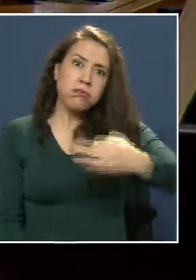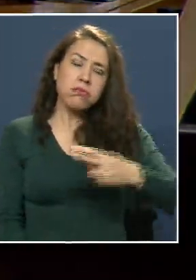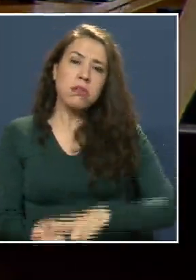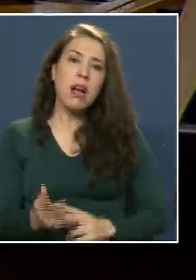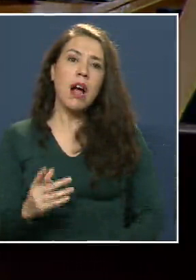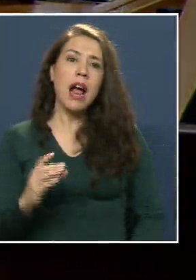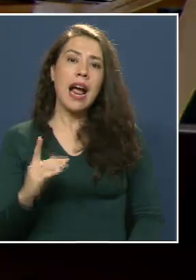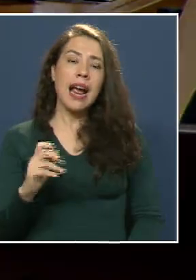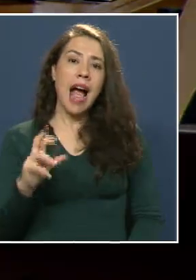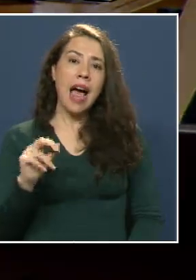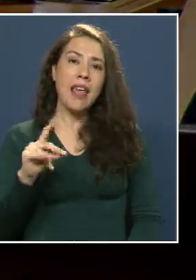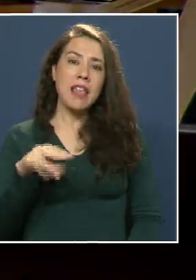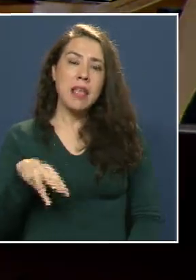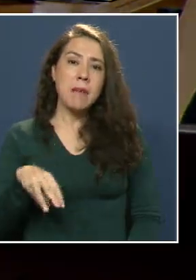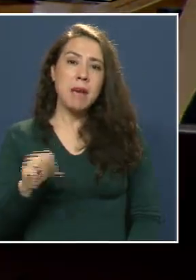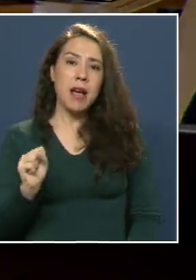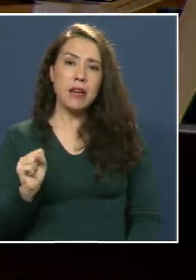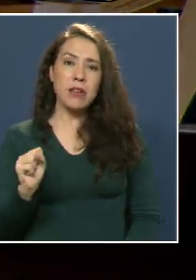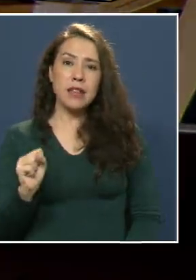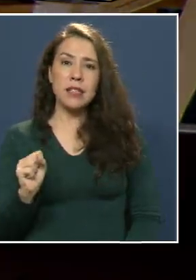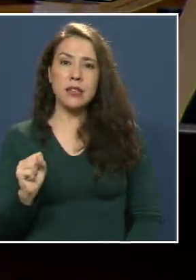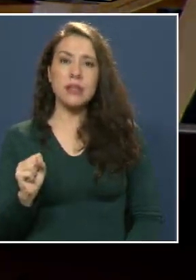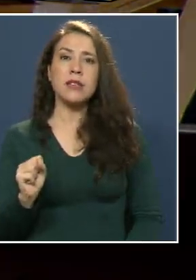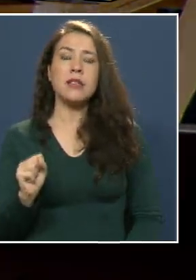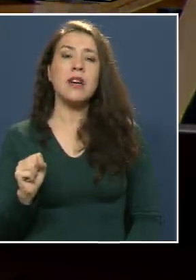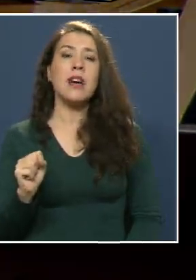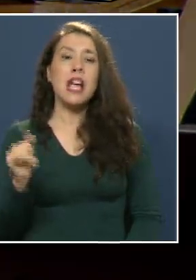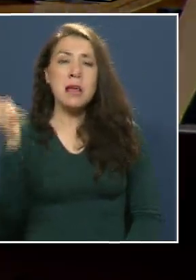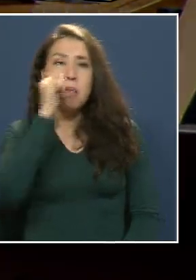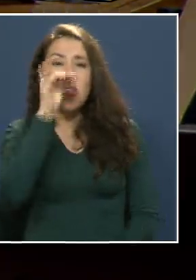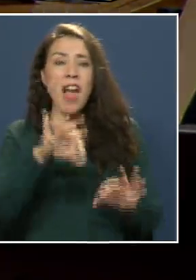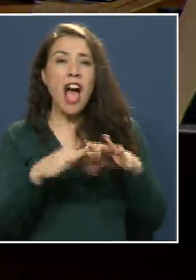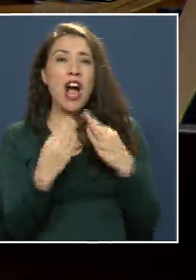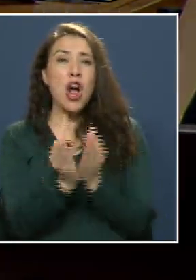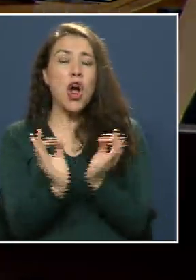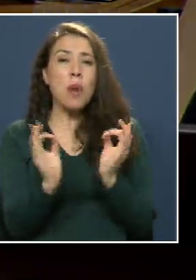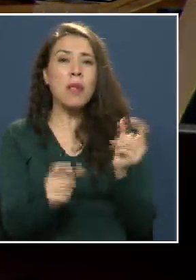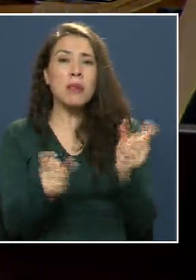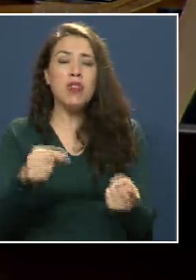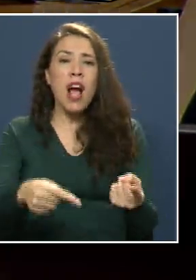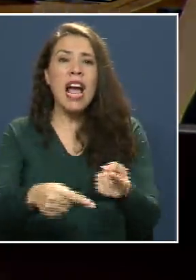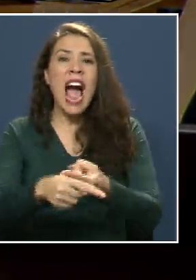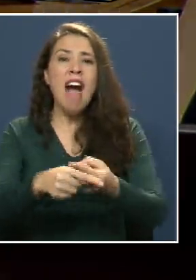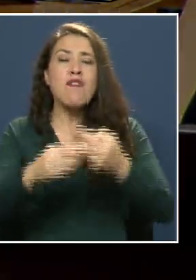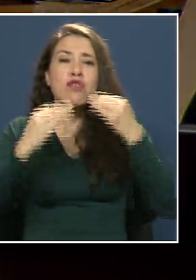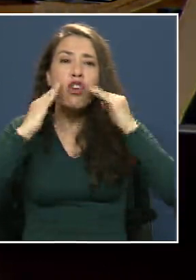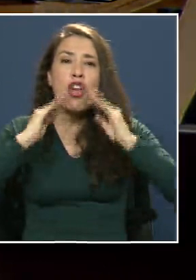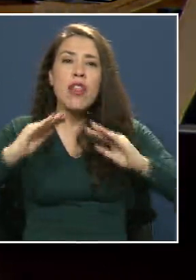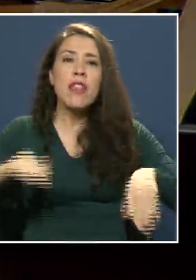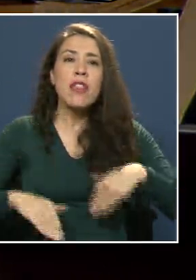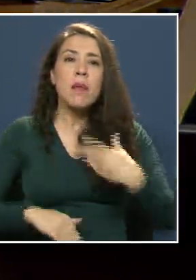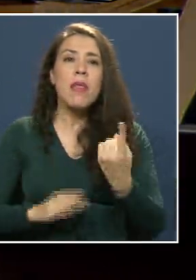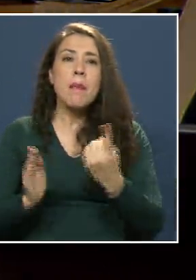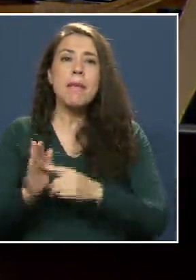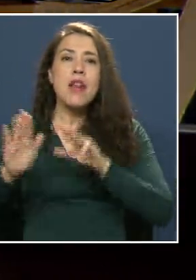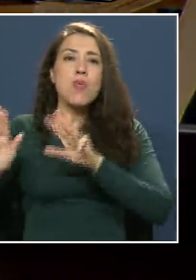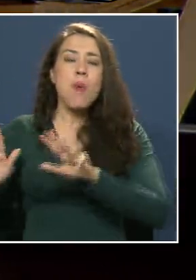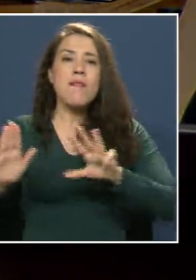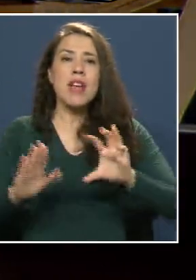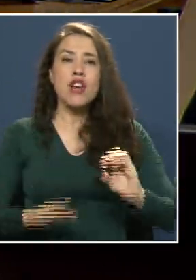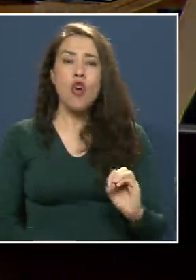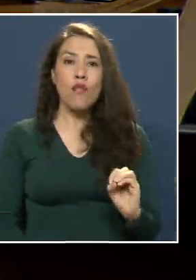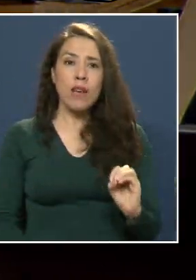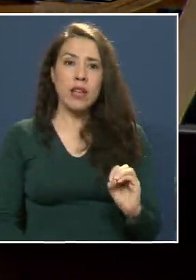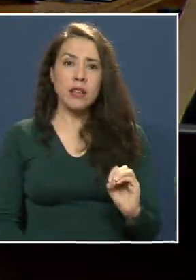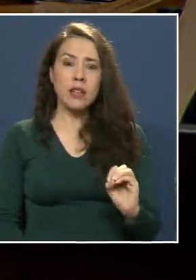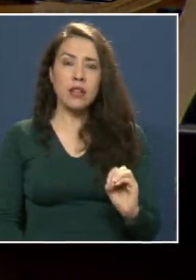Gradima. Esto es la impunidad completa y total para todos aquellos que han abusado de nuestros niños y niñas después de 1990. En